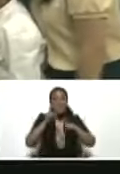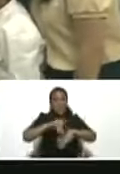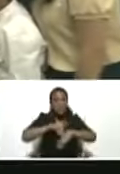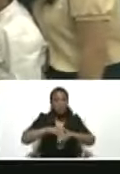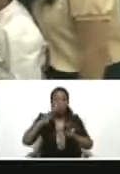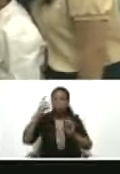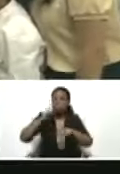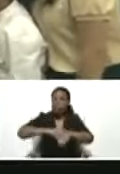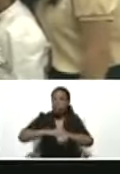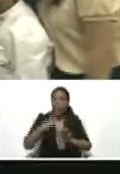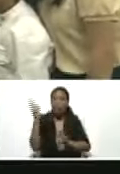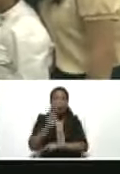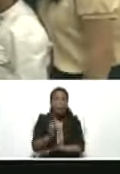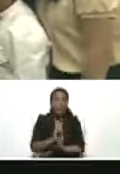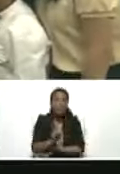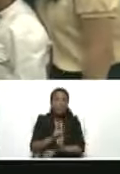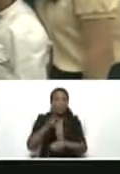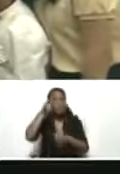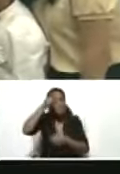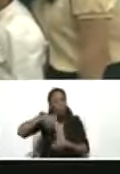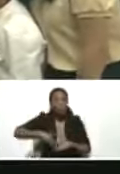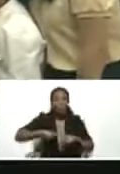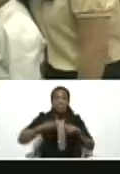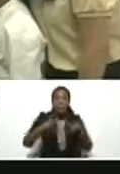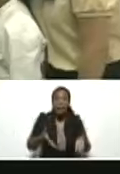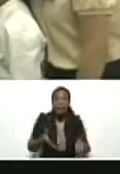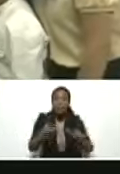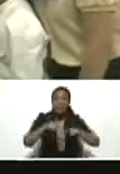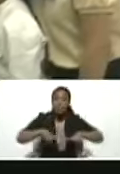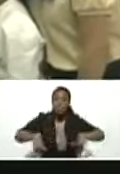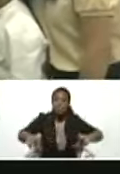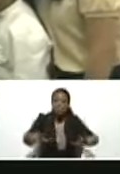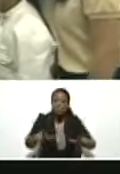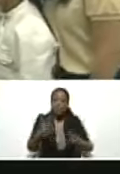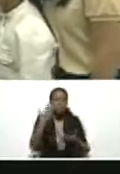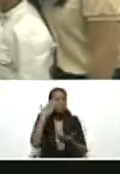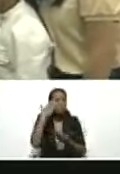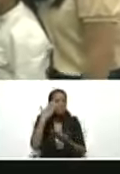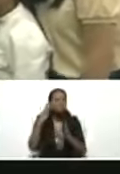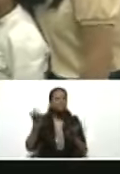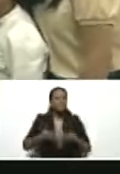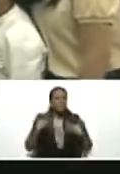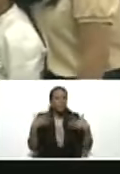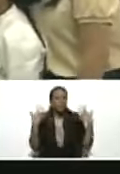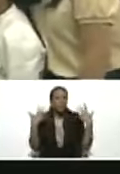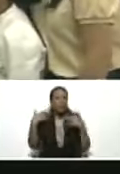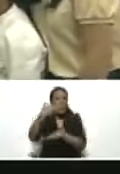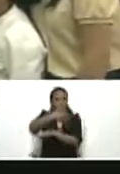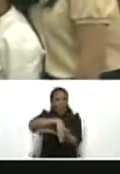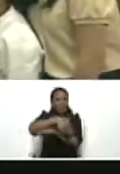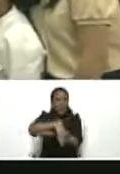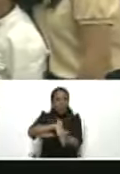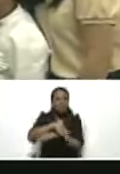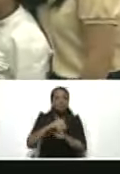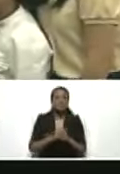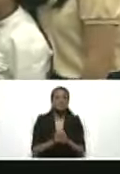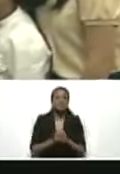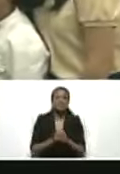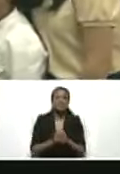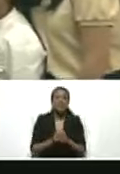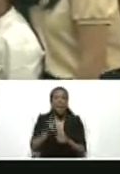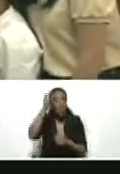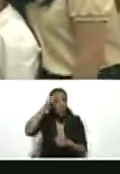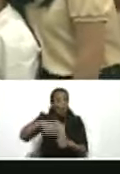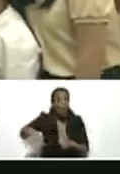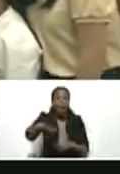récord para el pueblo y desde aquí escuchando El clamor del pueblo afuera Digo el